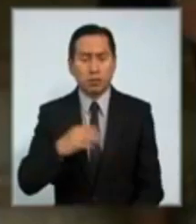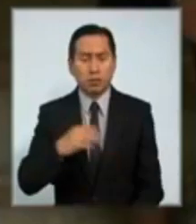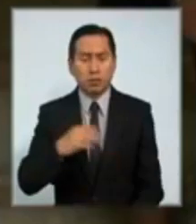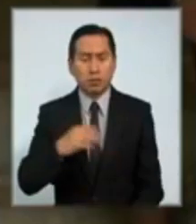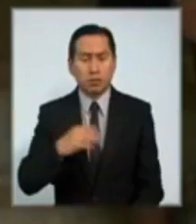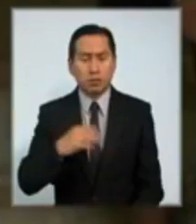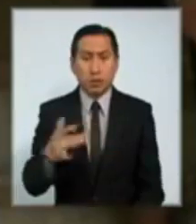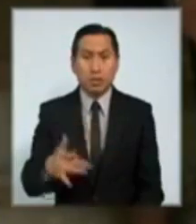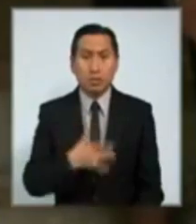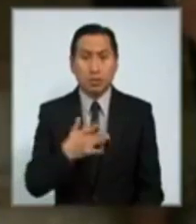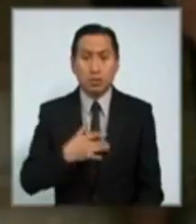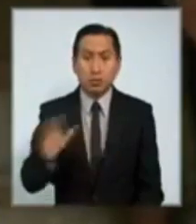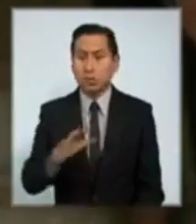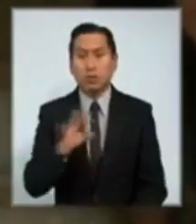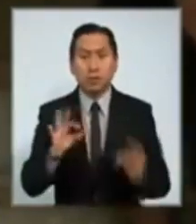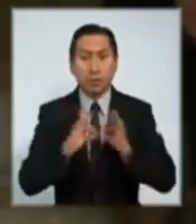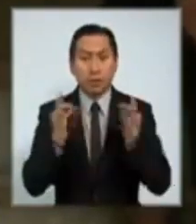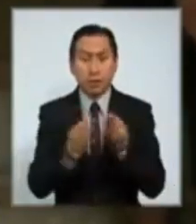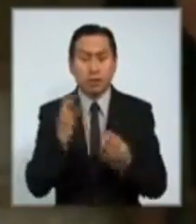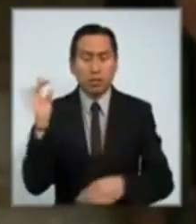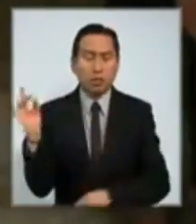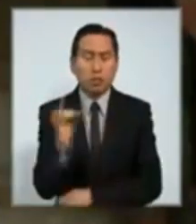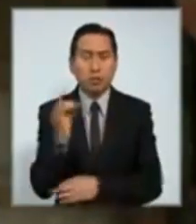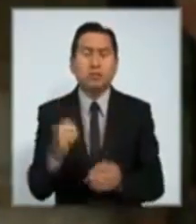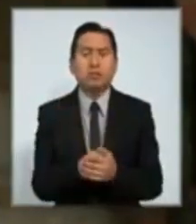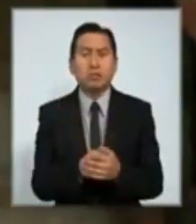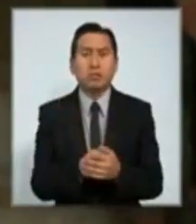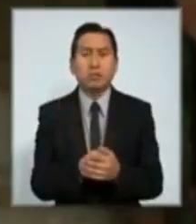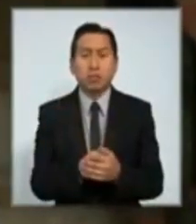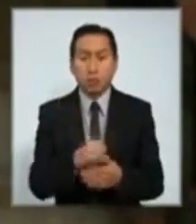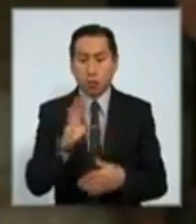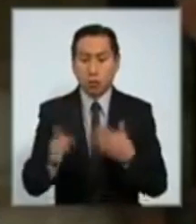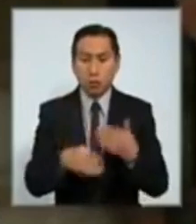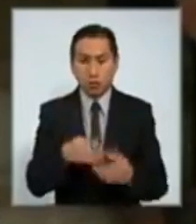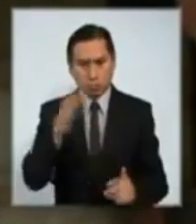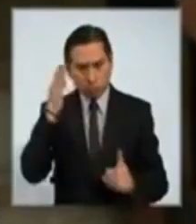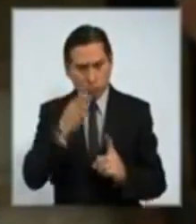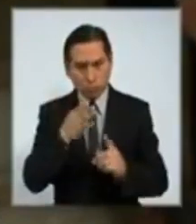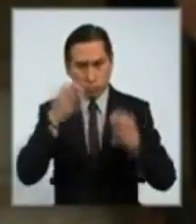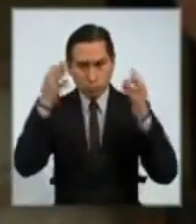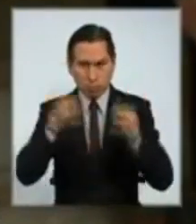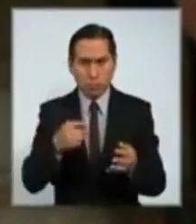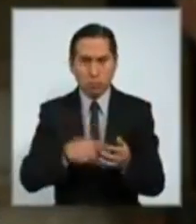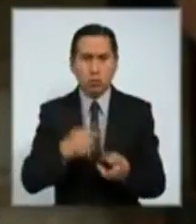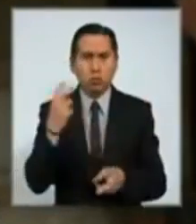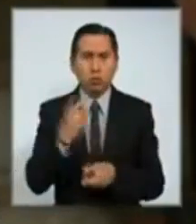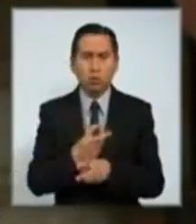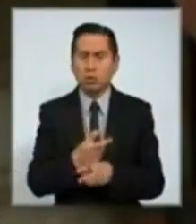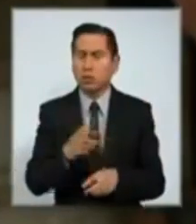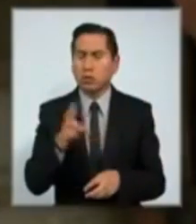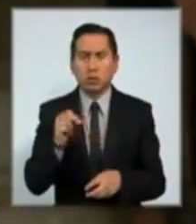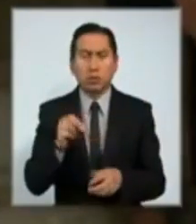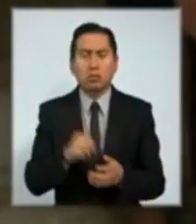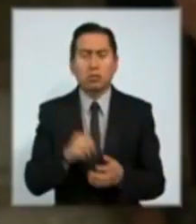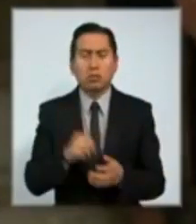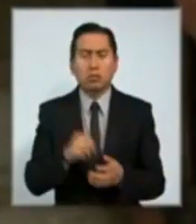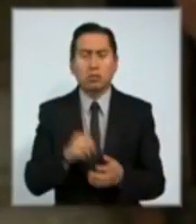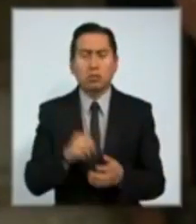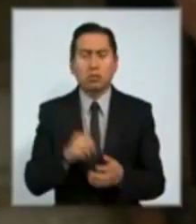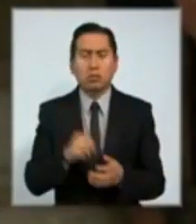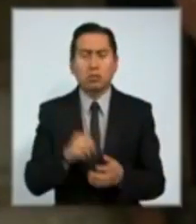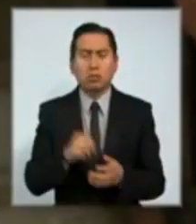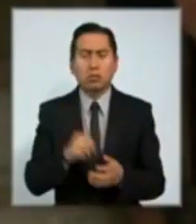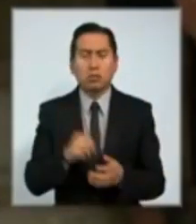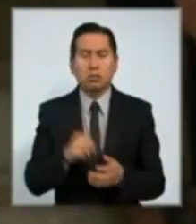siento, queridas familias bolivianas, que no todo es firmeza y decisiones duras en este cargo